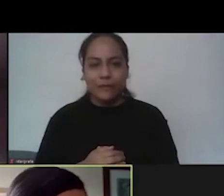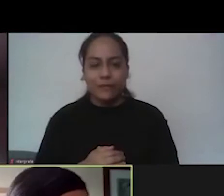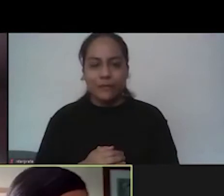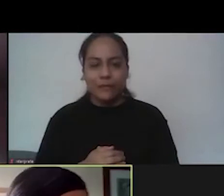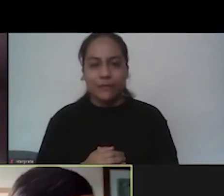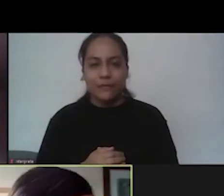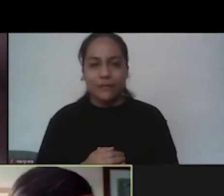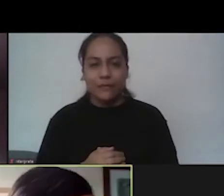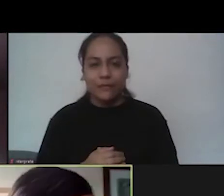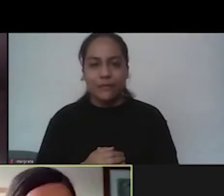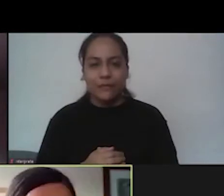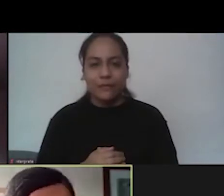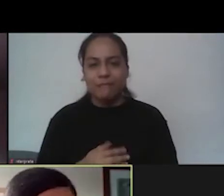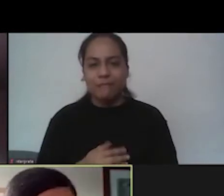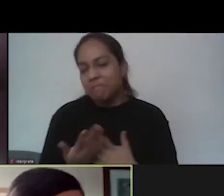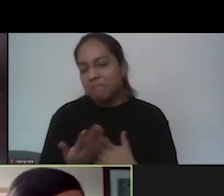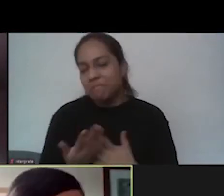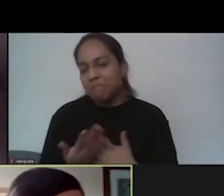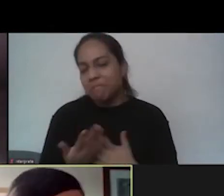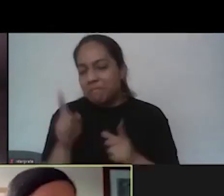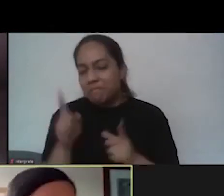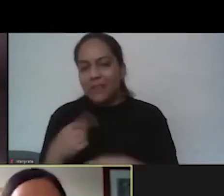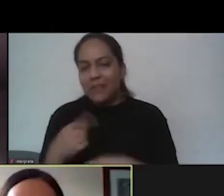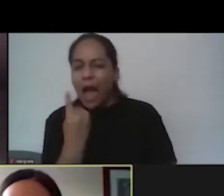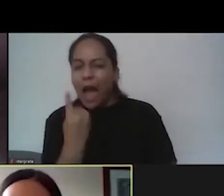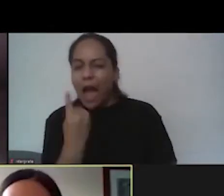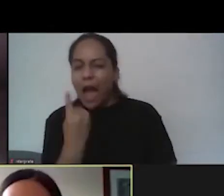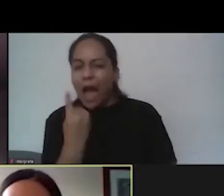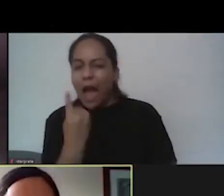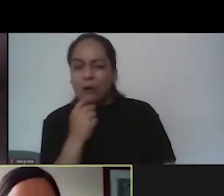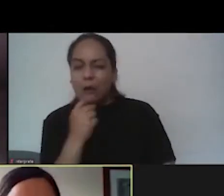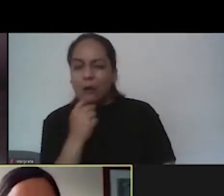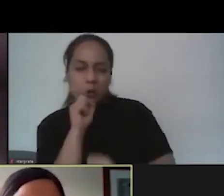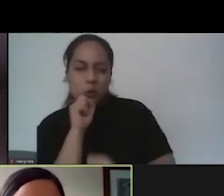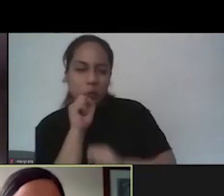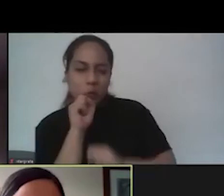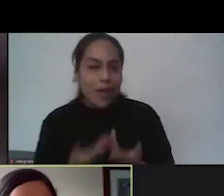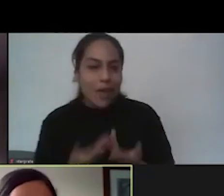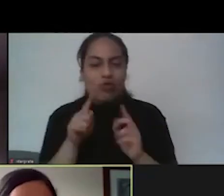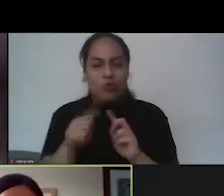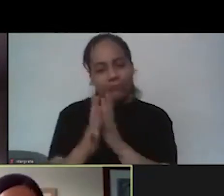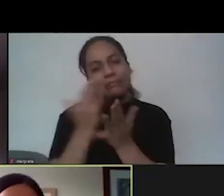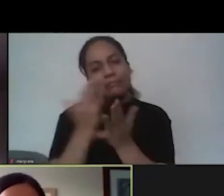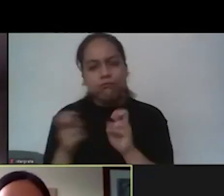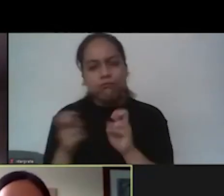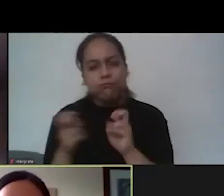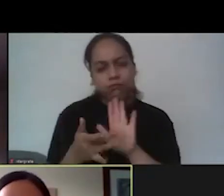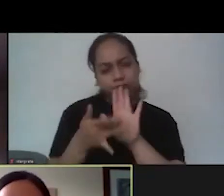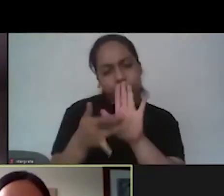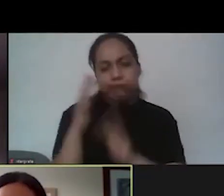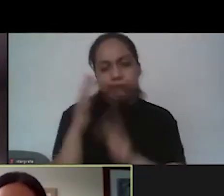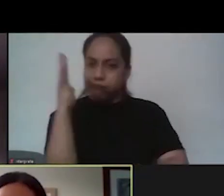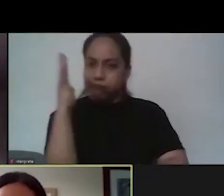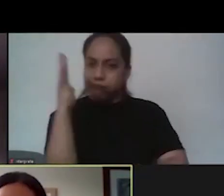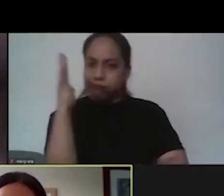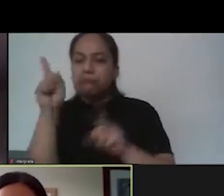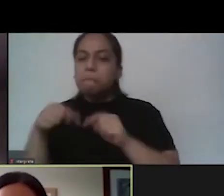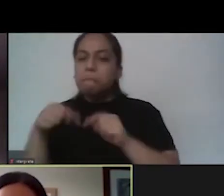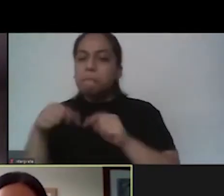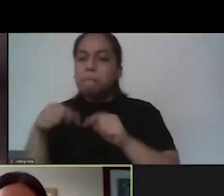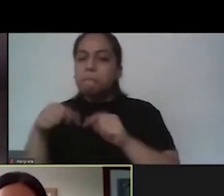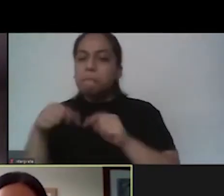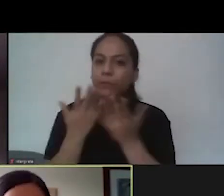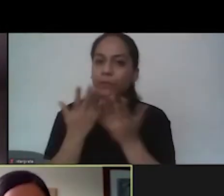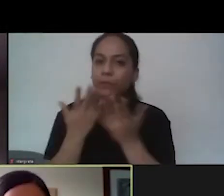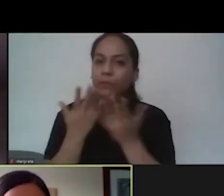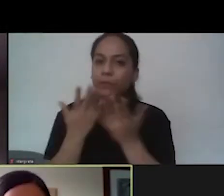como algo para consultarte también, y es, bueno, ya nos estás hablando un poco en tu presentación también acerca